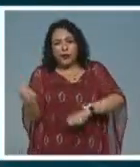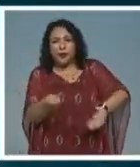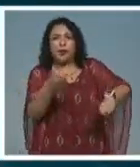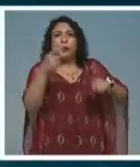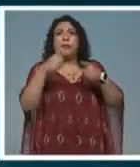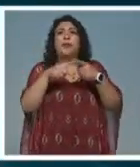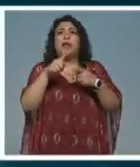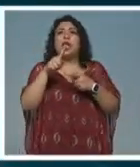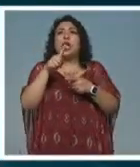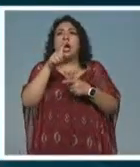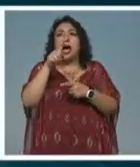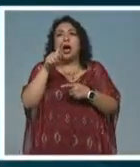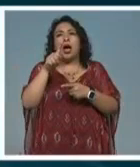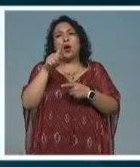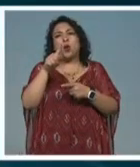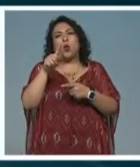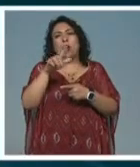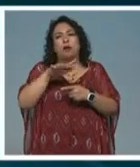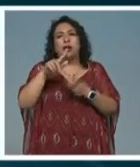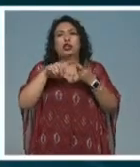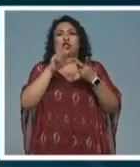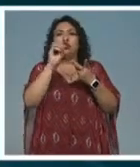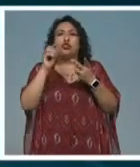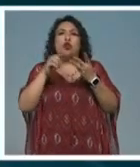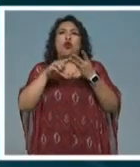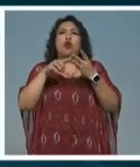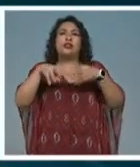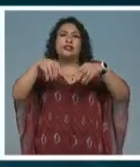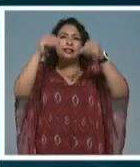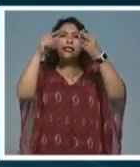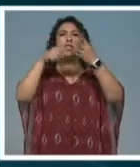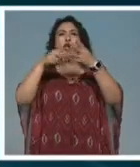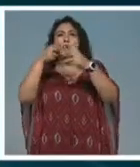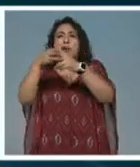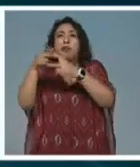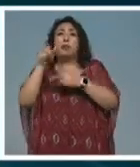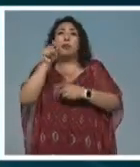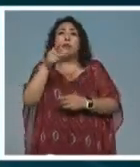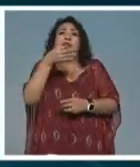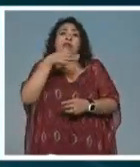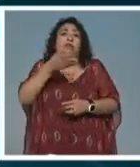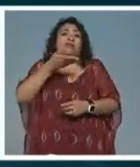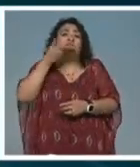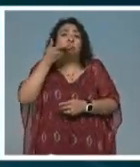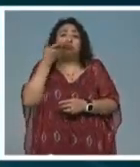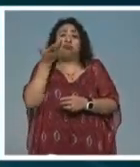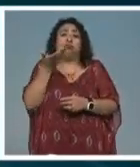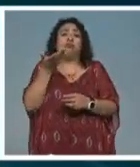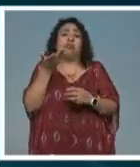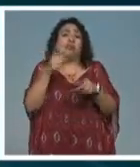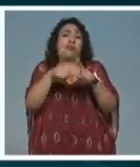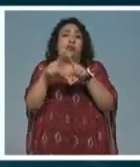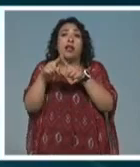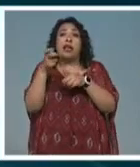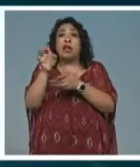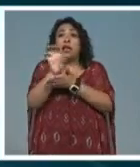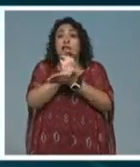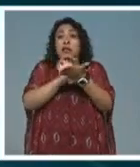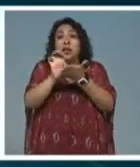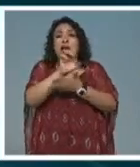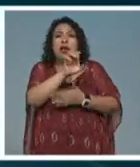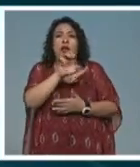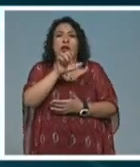Acuarios, zoológicos, circos, mataderos, pero también fiestas tradicionales y prácticas cotidianas son los escenarios que